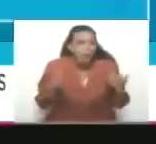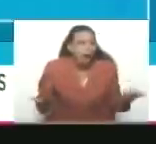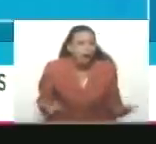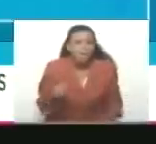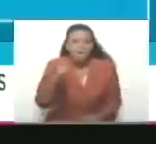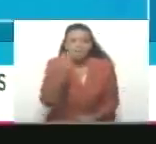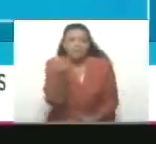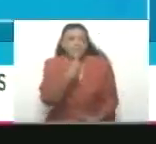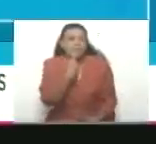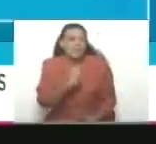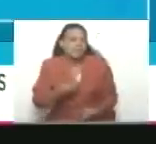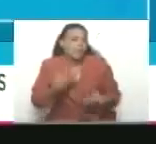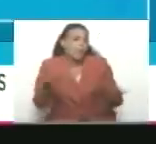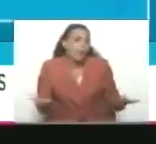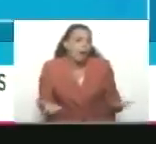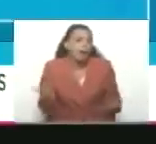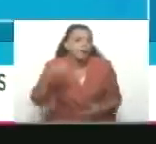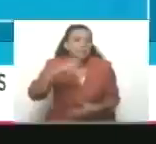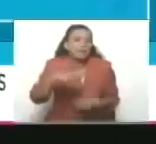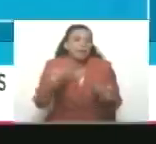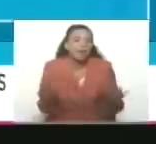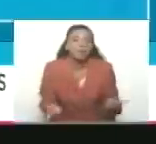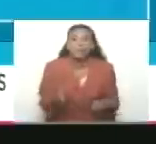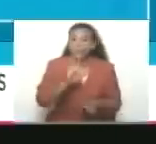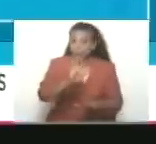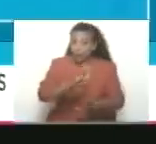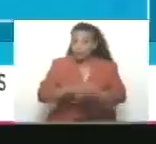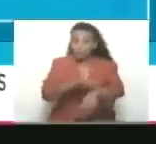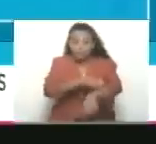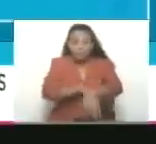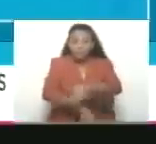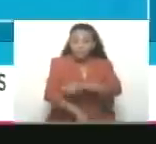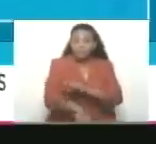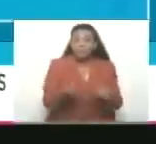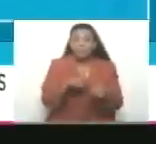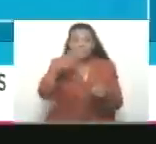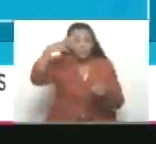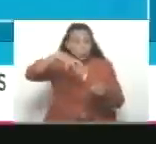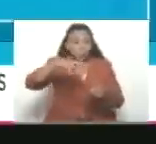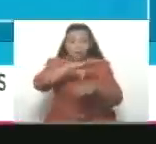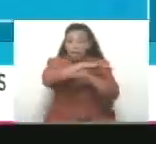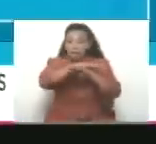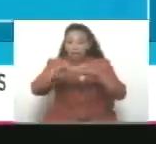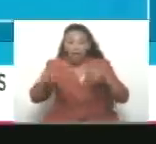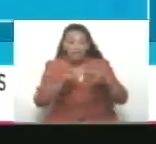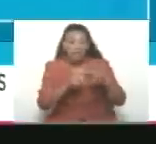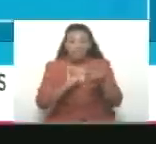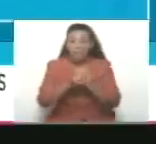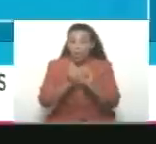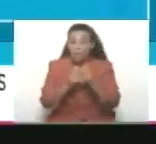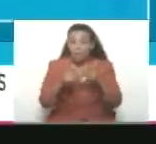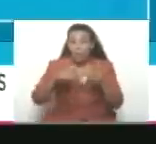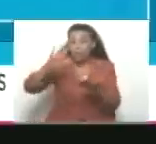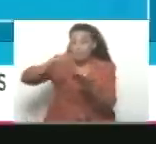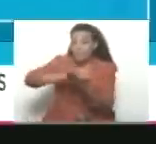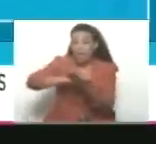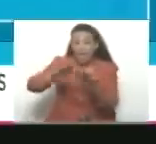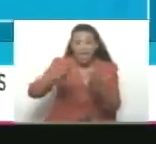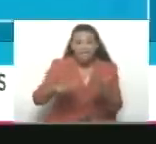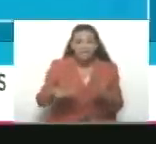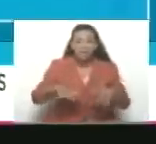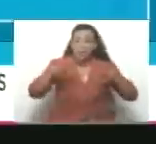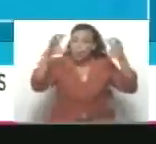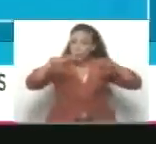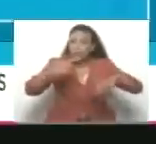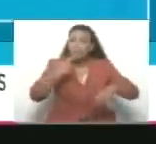tengas que decir Ana cararina adelante con libertad la reparación de filtraciones techo de de paredes producto de las